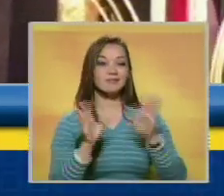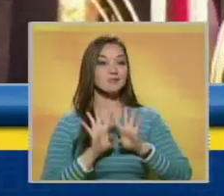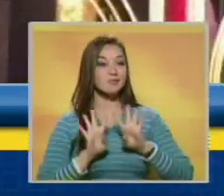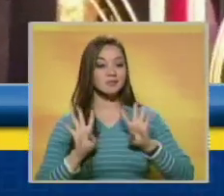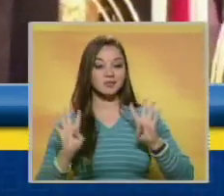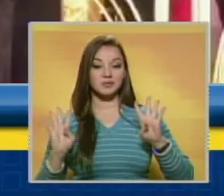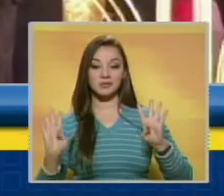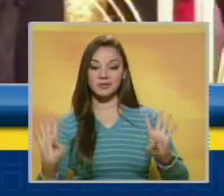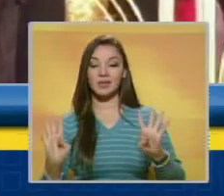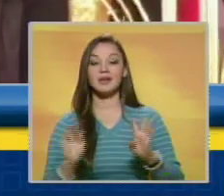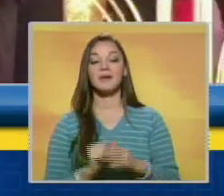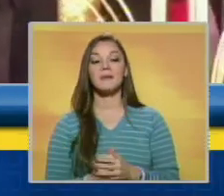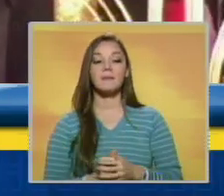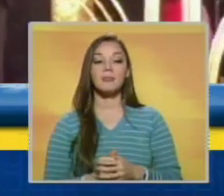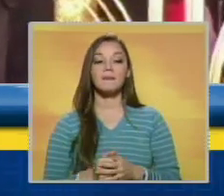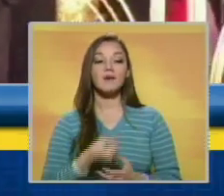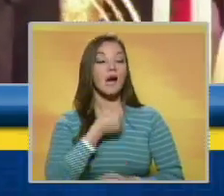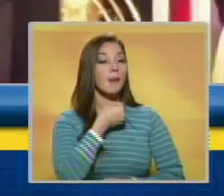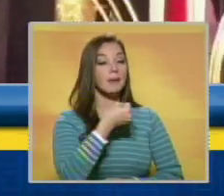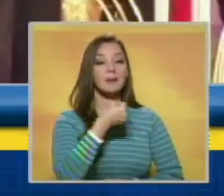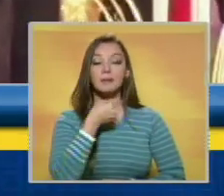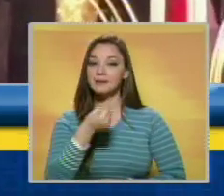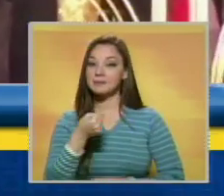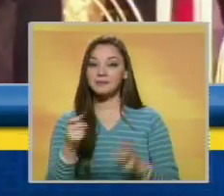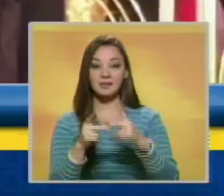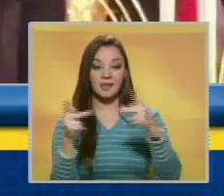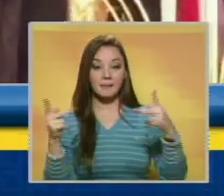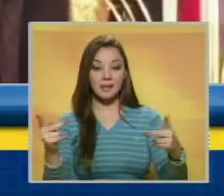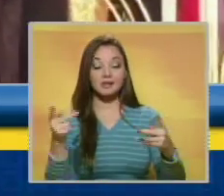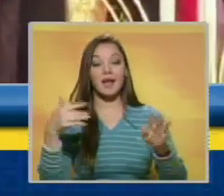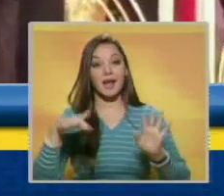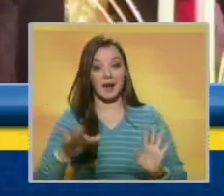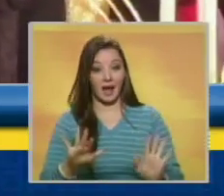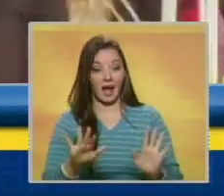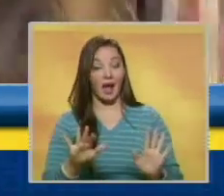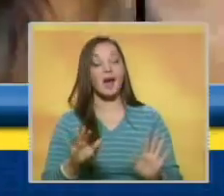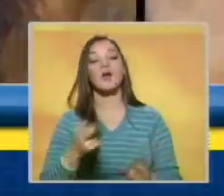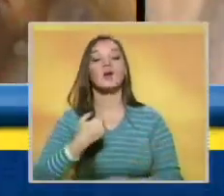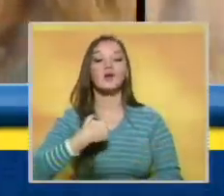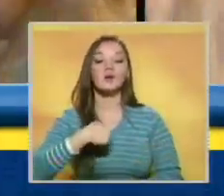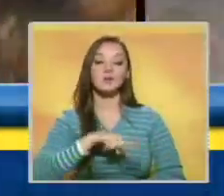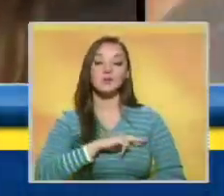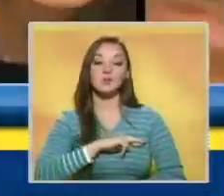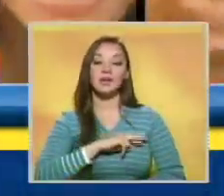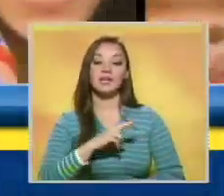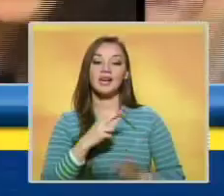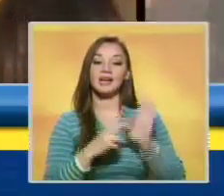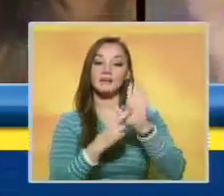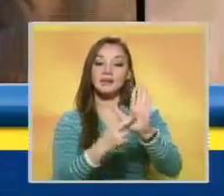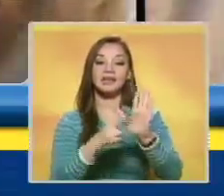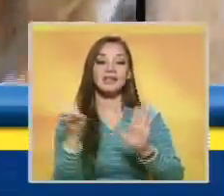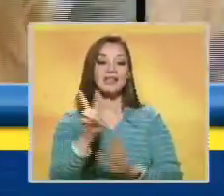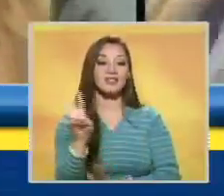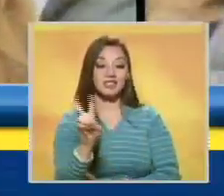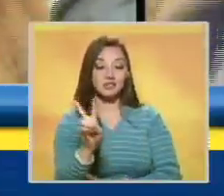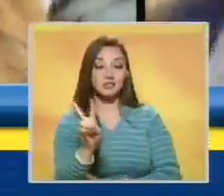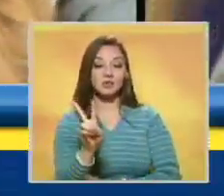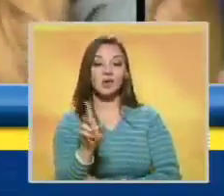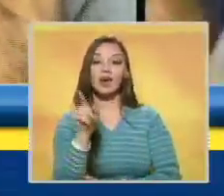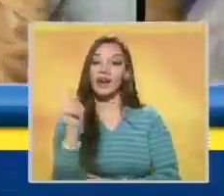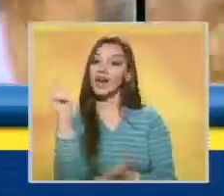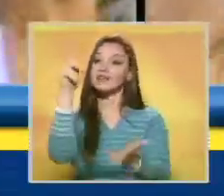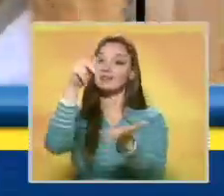National Doral para una conferencia de prensa en la que, por supuesto, la representante de Venezuela, Migbelis Castellanos,